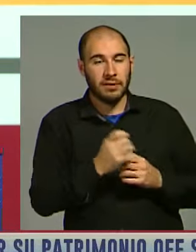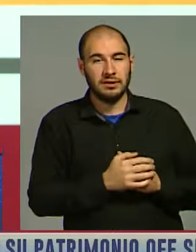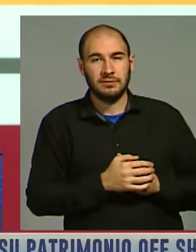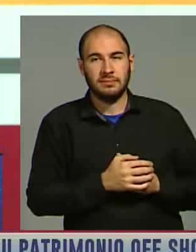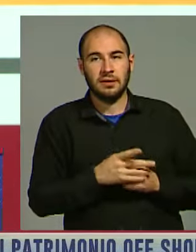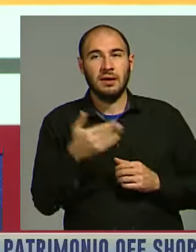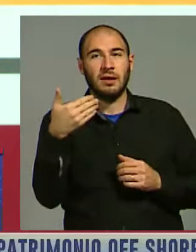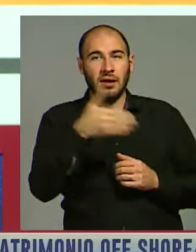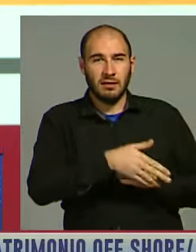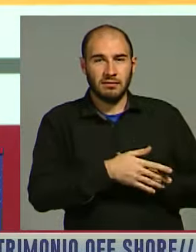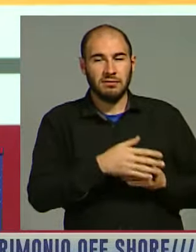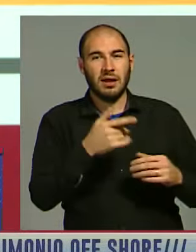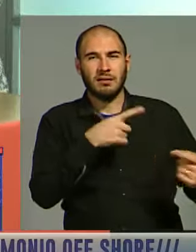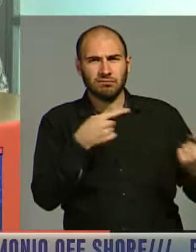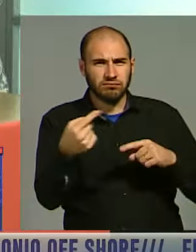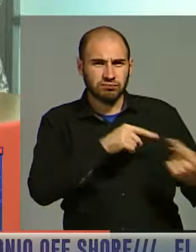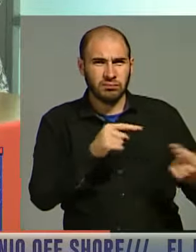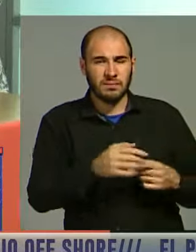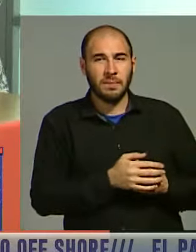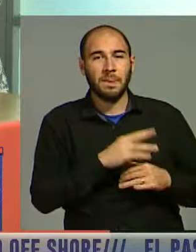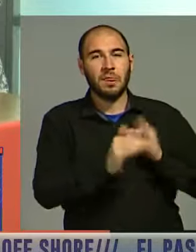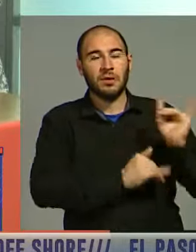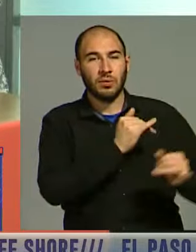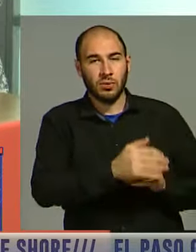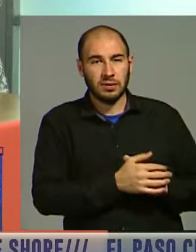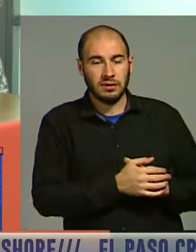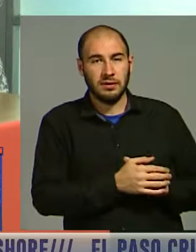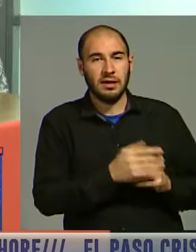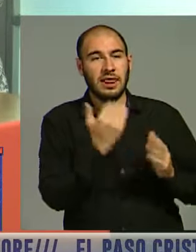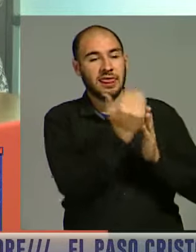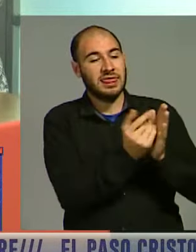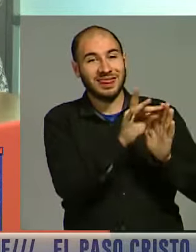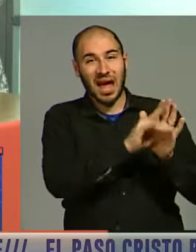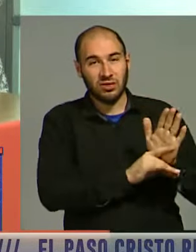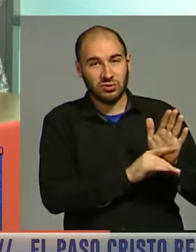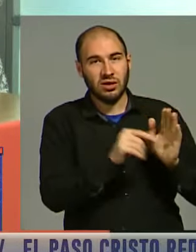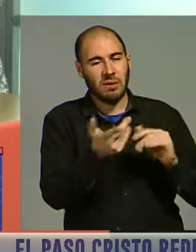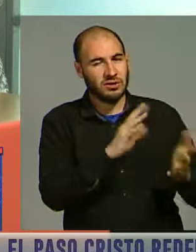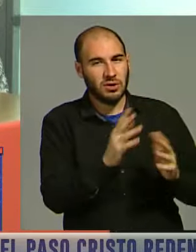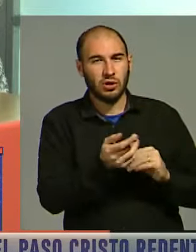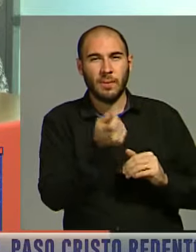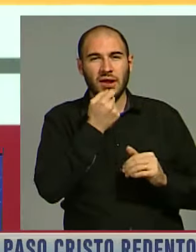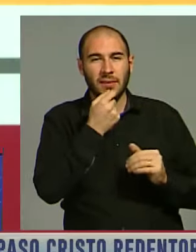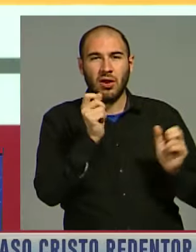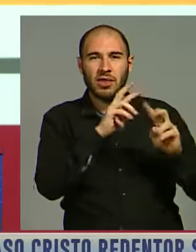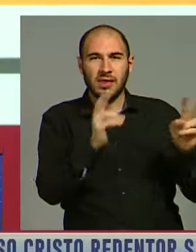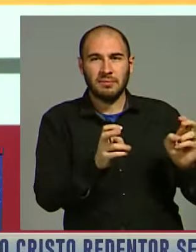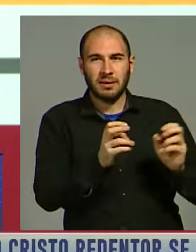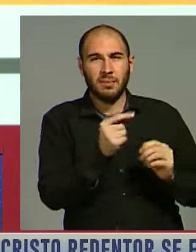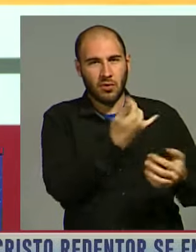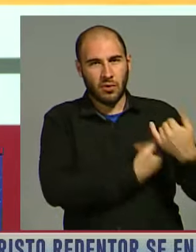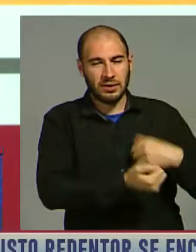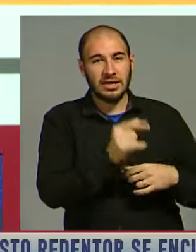adhieren a esta cruzada, se habla de algunas cifras que son, digamos, estimativas. Por ejemplo, el tema de que vos